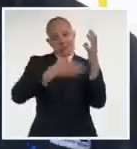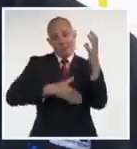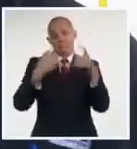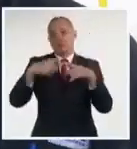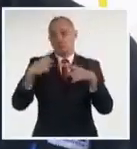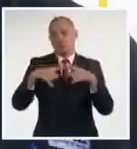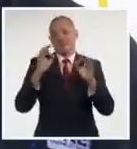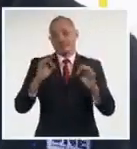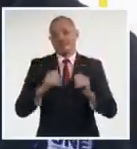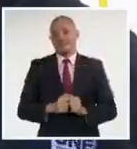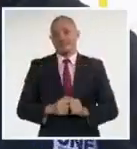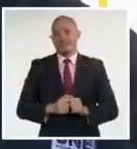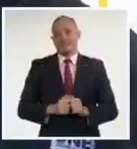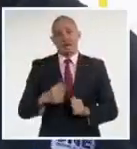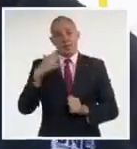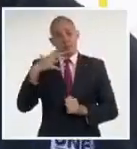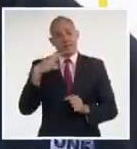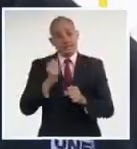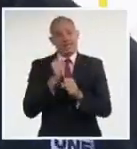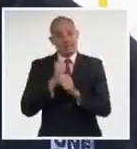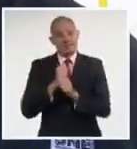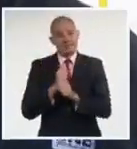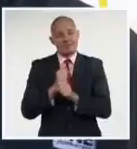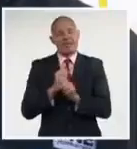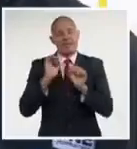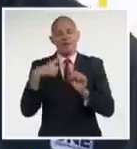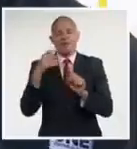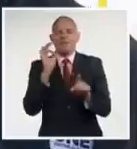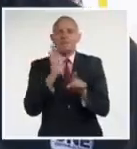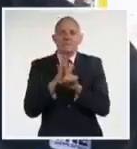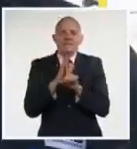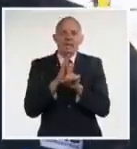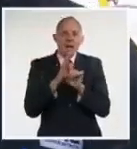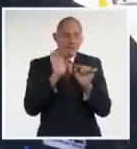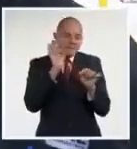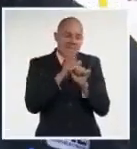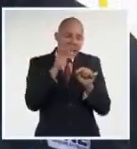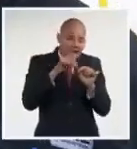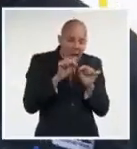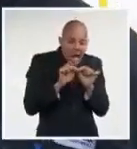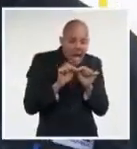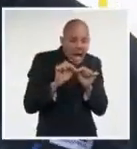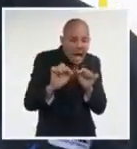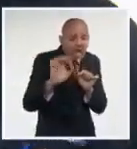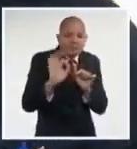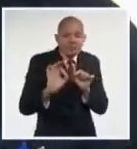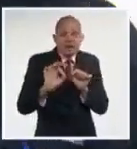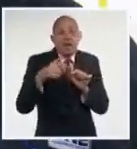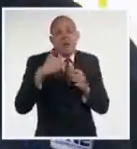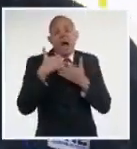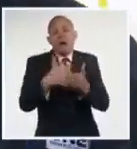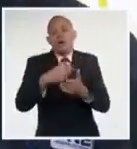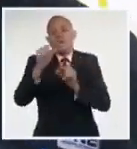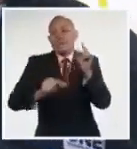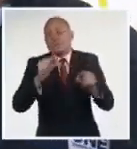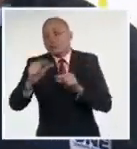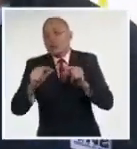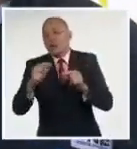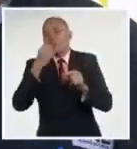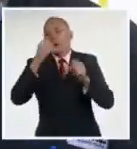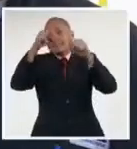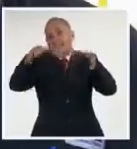circuitos, mucho más importante, coger un circuito y terminarlo, para que ese circuito ya pueda tener corriente por la noche. Y bueno, estamos trabajando en